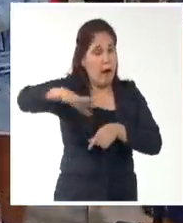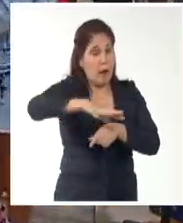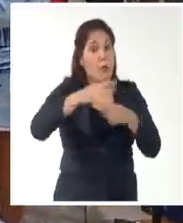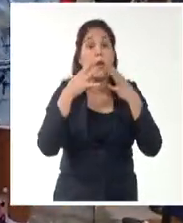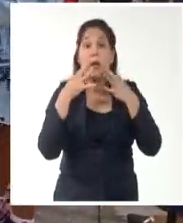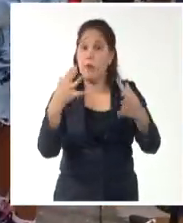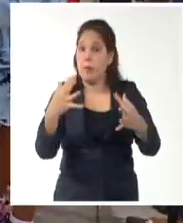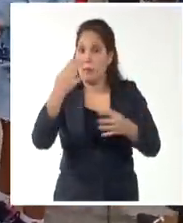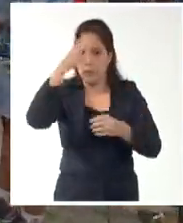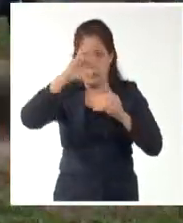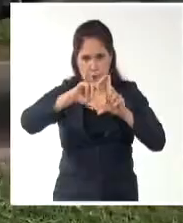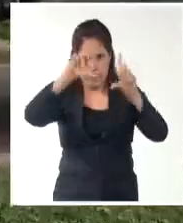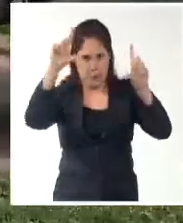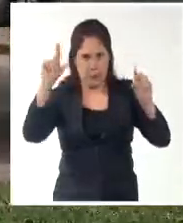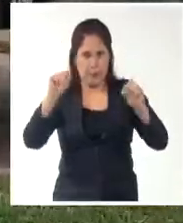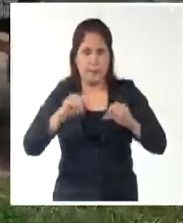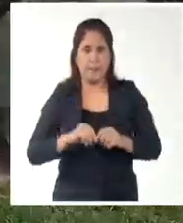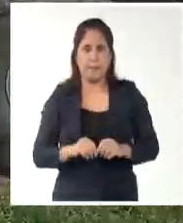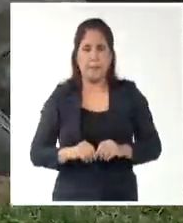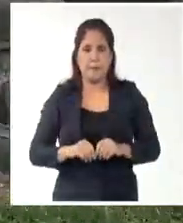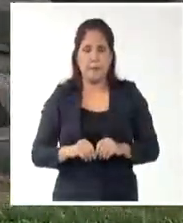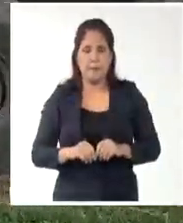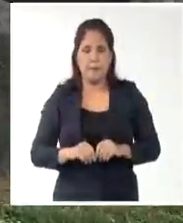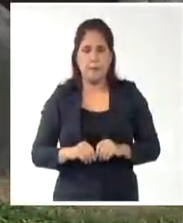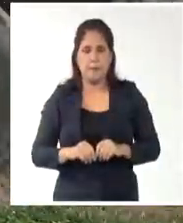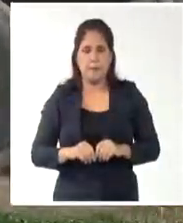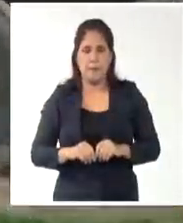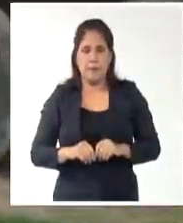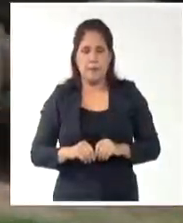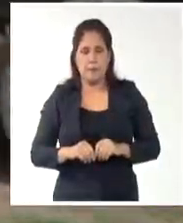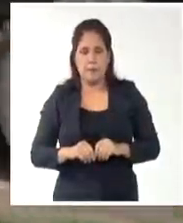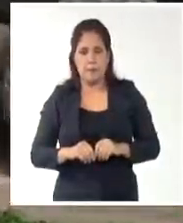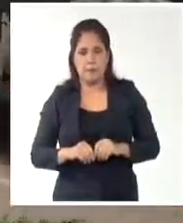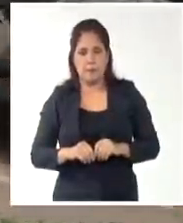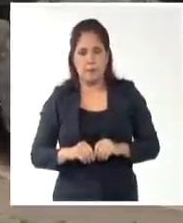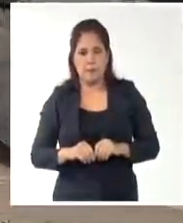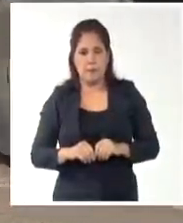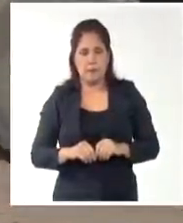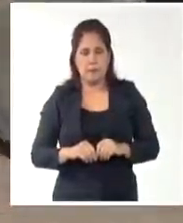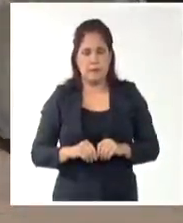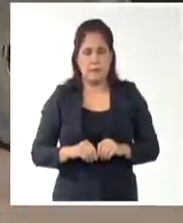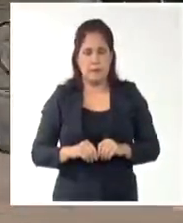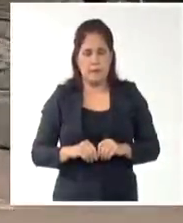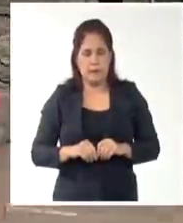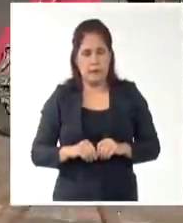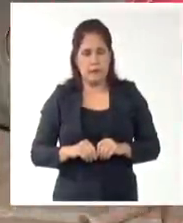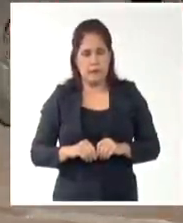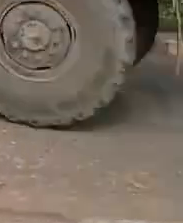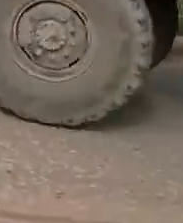de nuestro país. Vladimir Martínez y Neyley Vecino Pérez, Sistema Informativo de la Televisión Cubana.